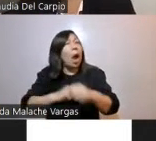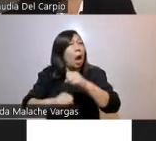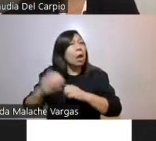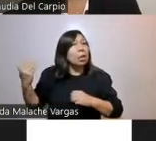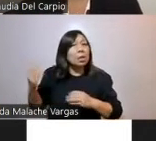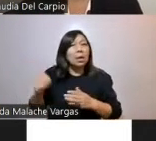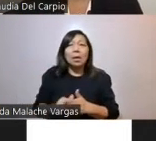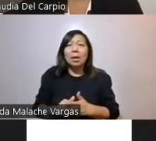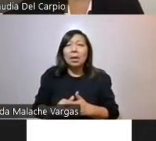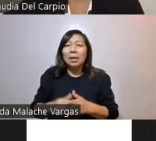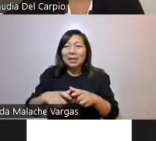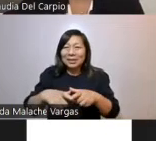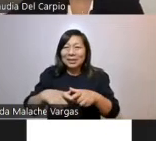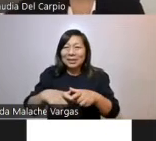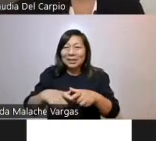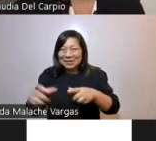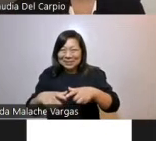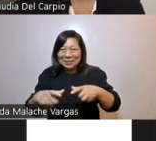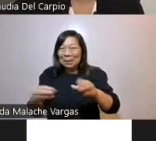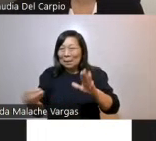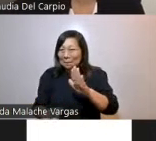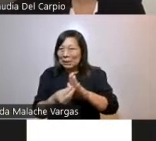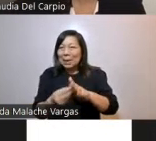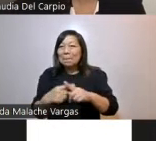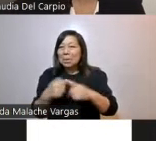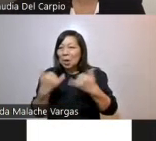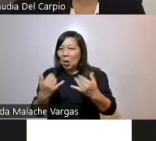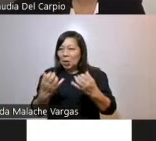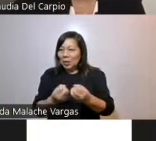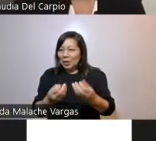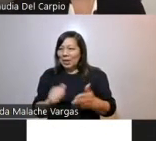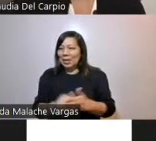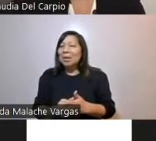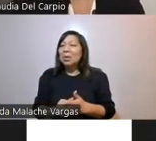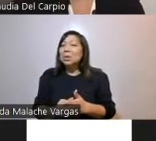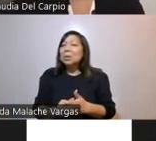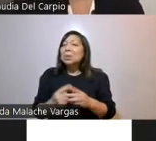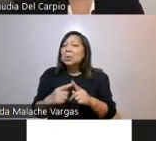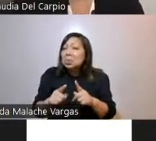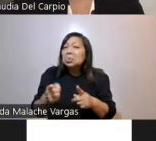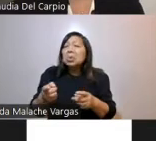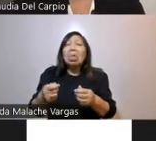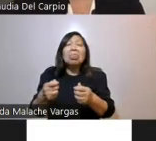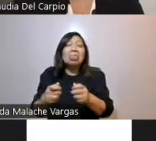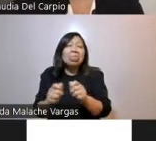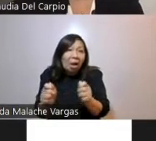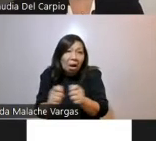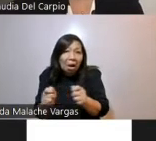solo teníamos la toalla descartable y el tampón. Ahora contamos con la copa menstrual, con las toallas de tela